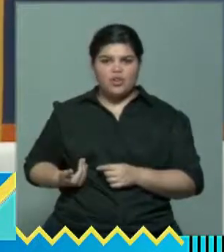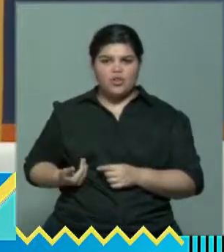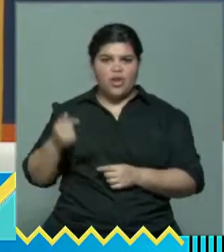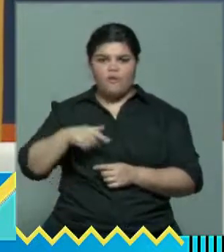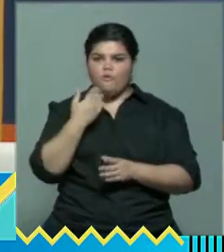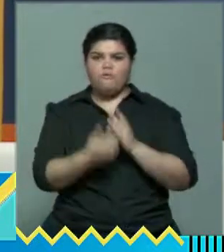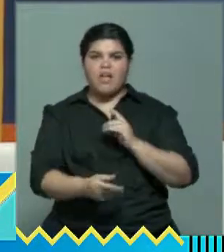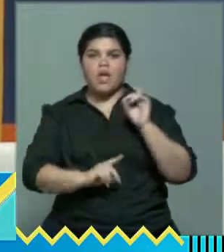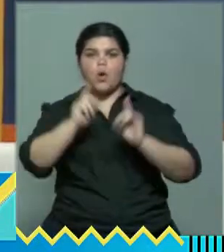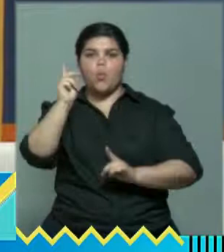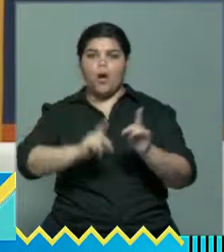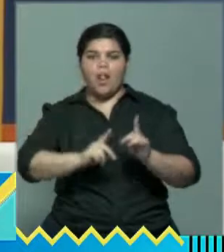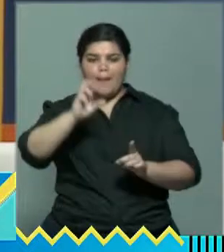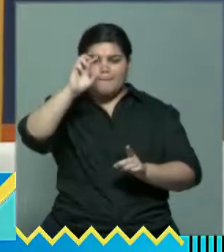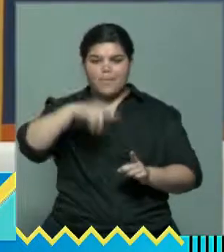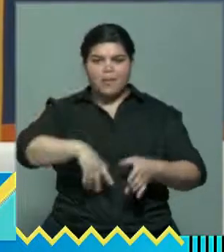vial.